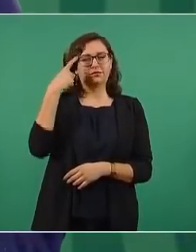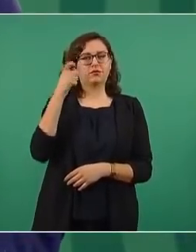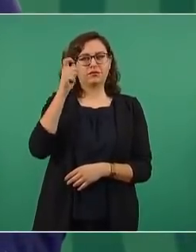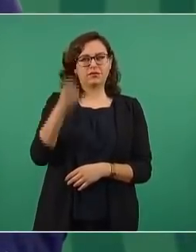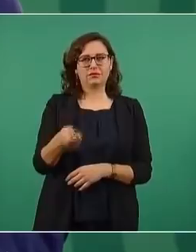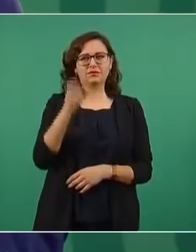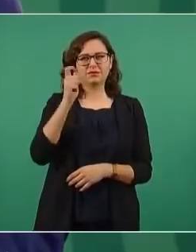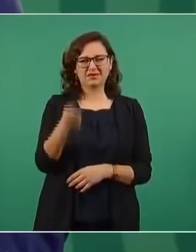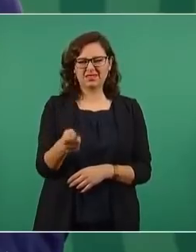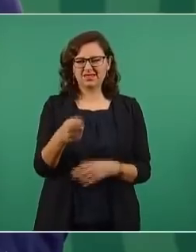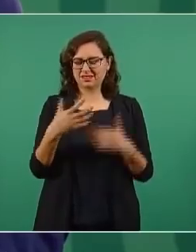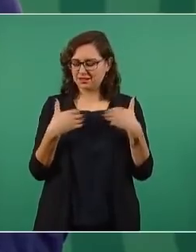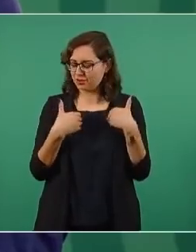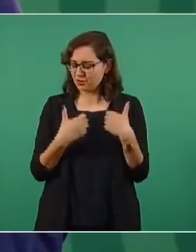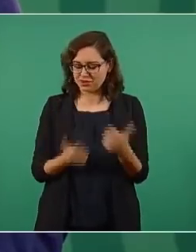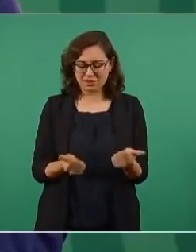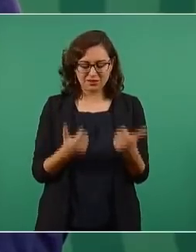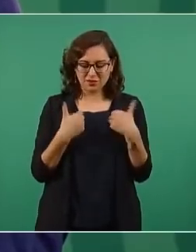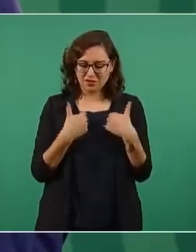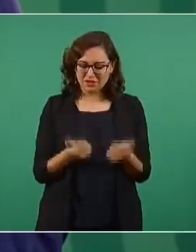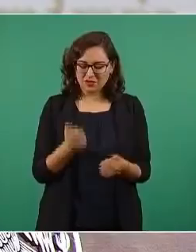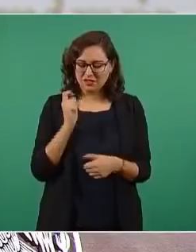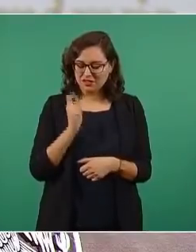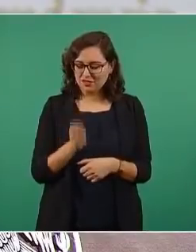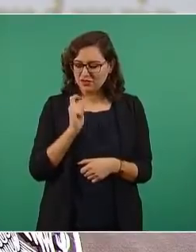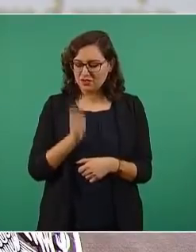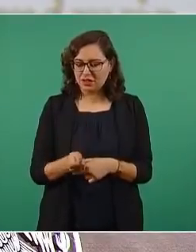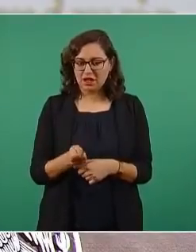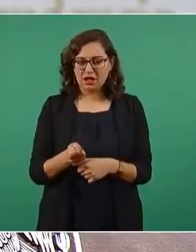a veces cuesta mucho trabajo que se entienda.